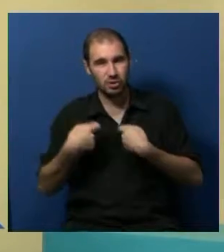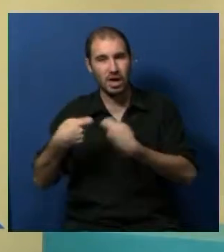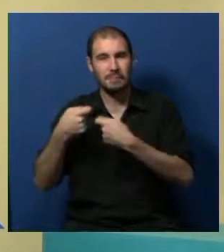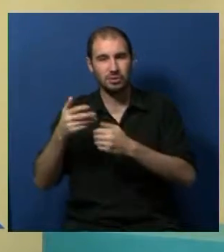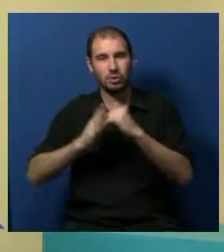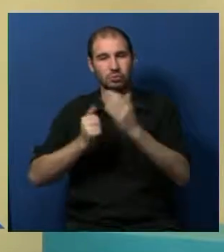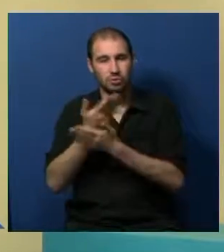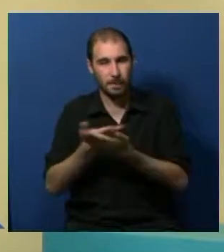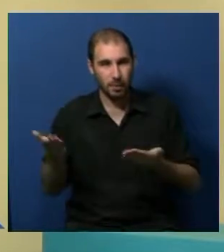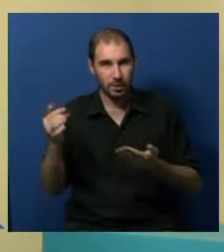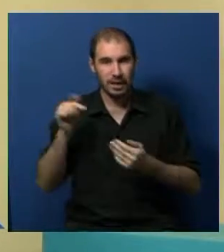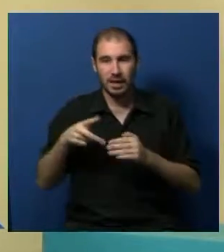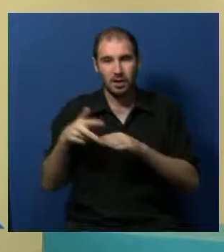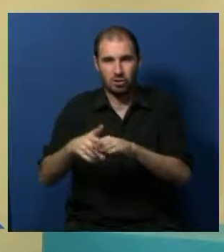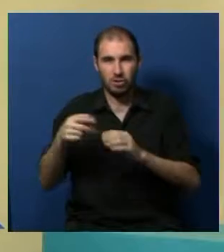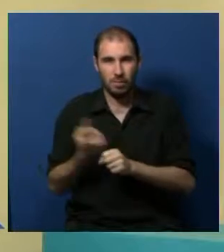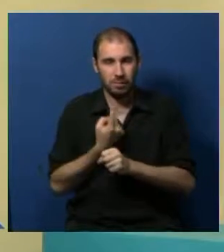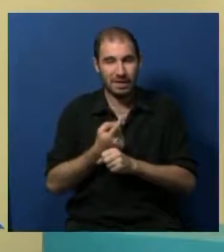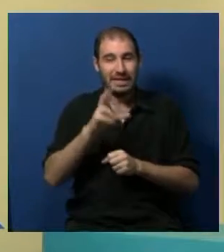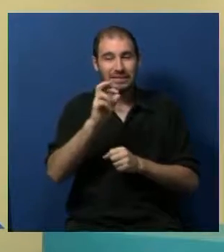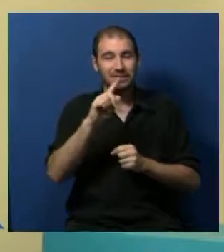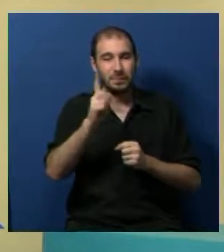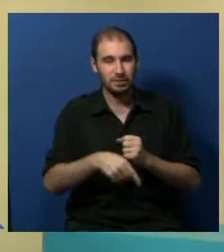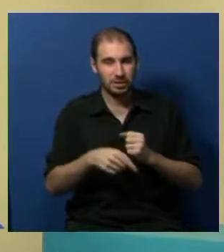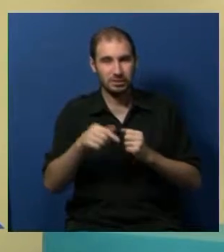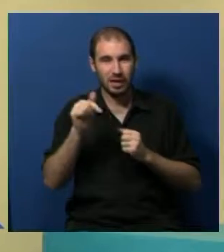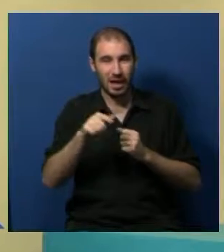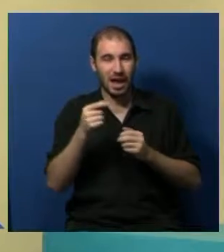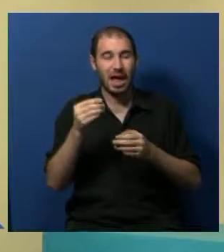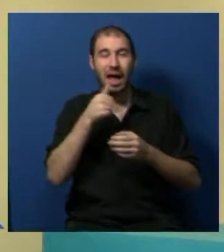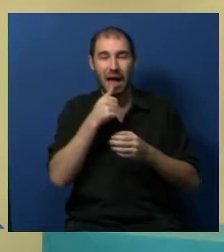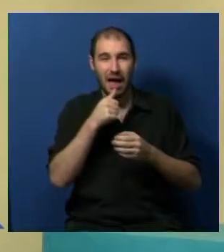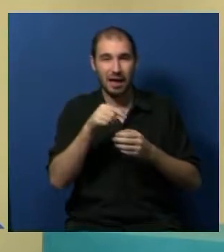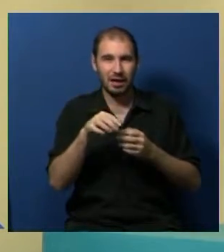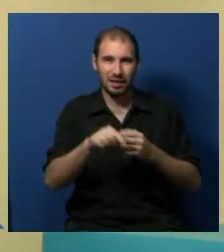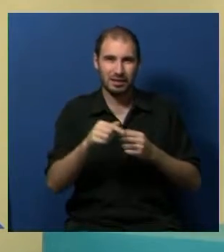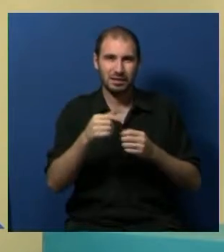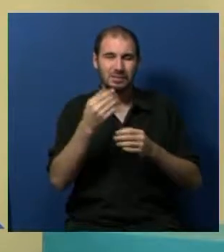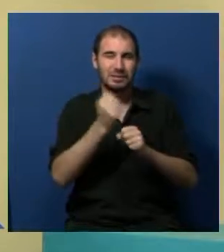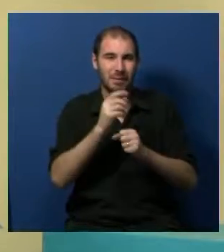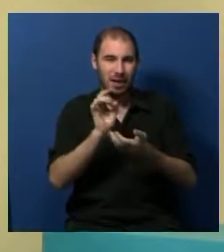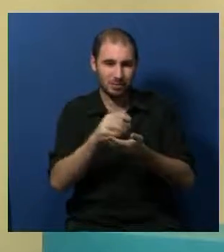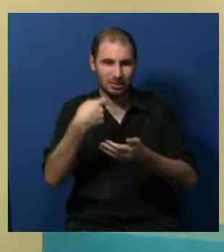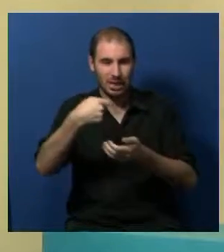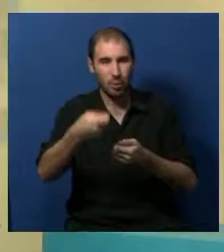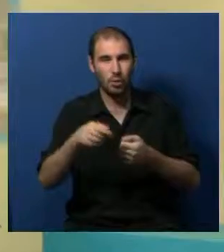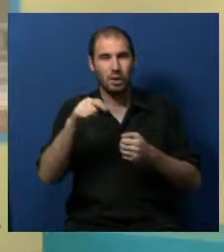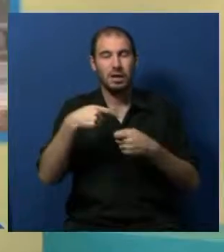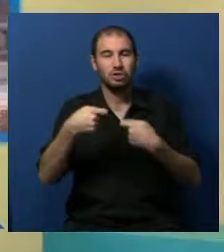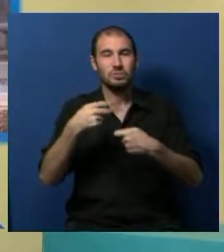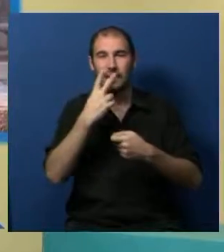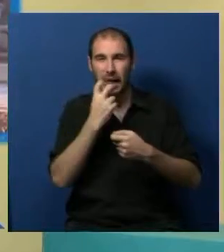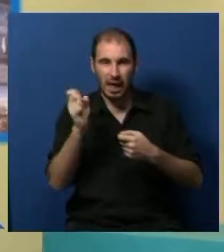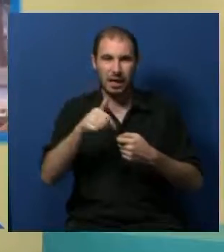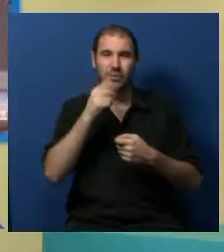obra pública, que tampoco se puede tocar. Y en ese 30% de subsidios ahí tenemos la AUH, subsidios de desempleo, los subsidios a la